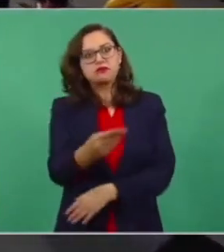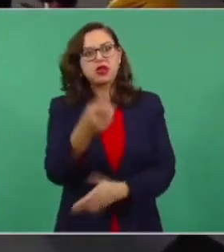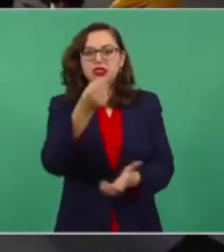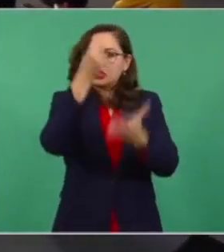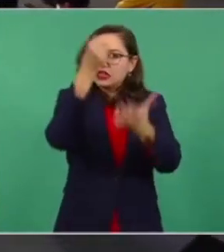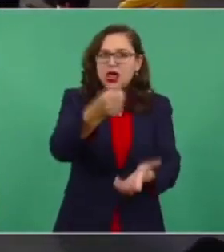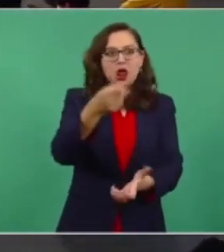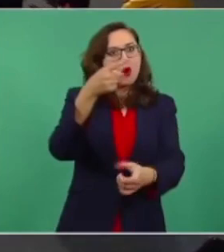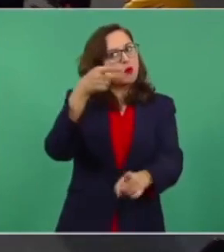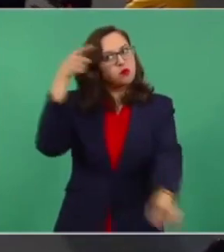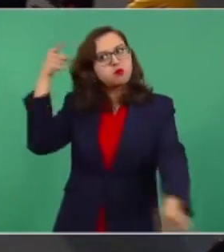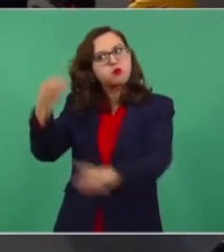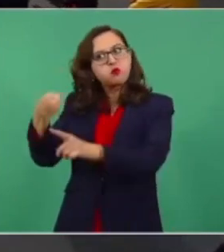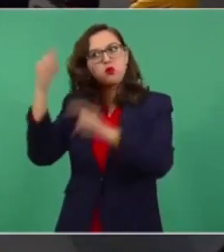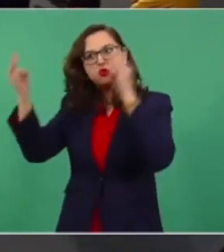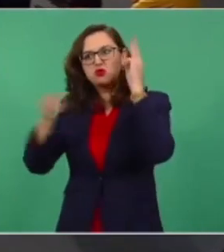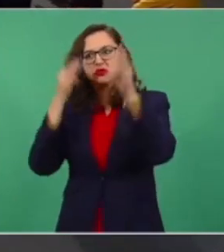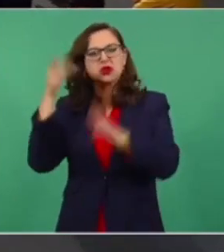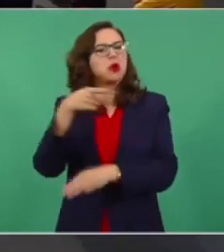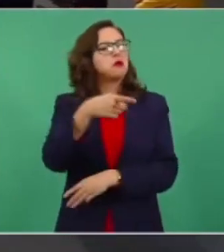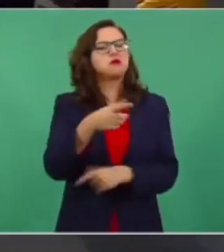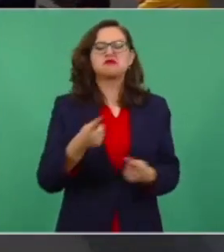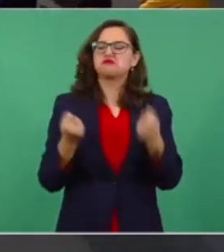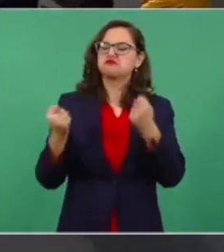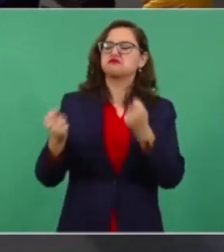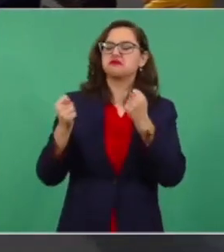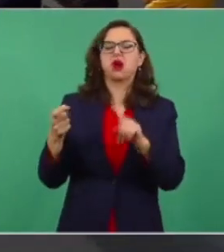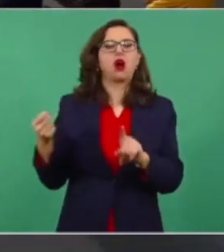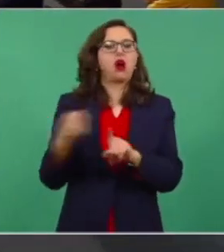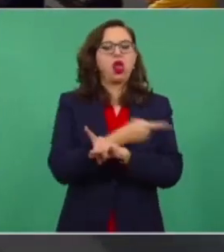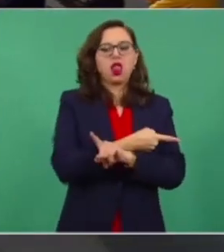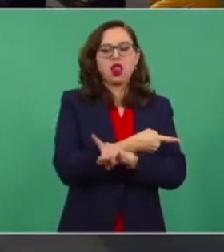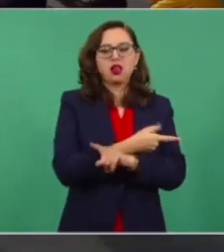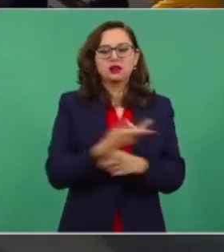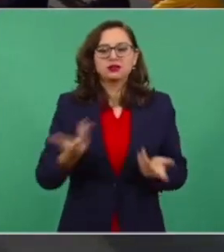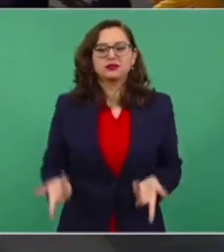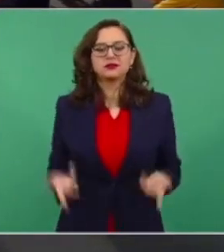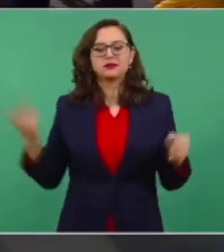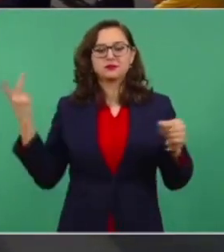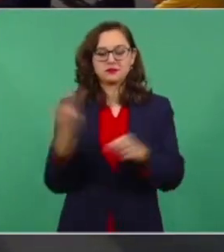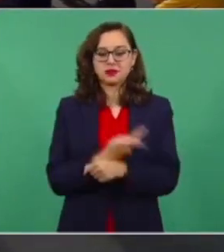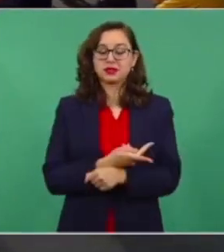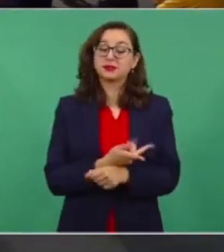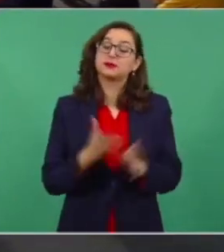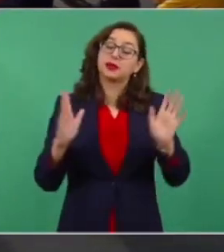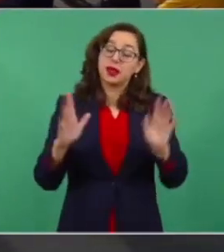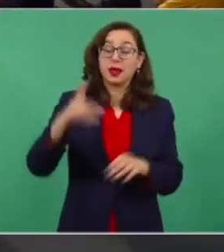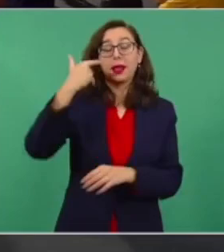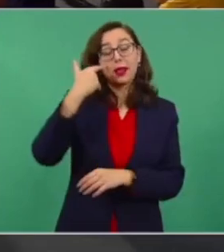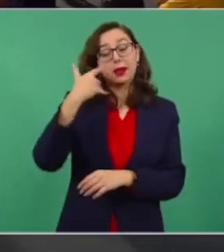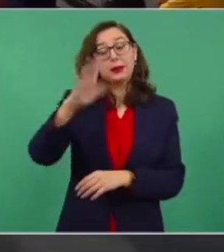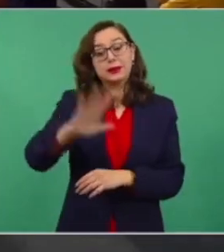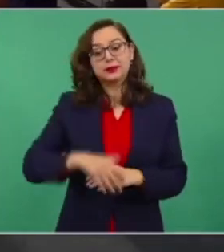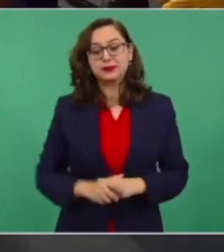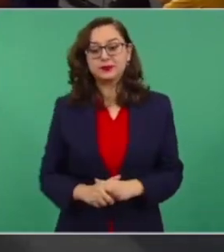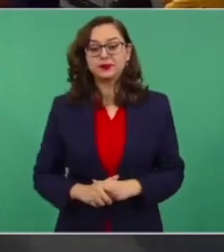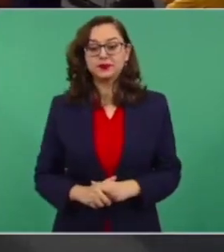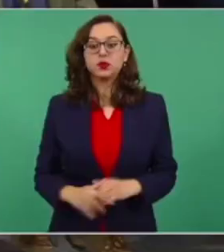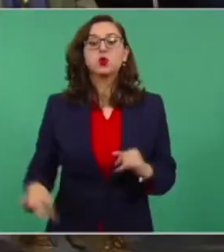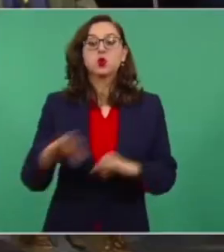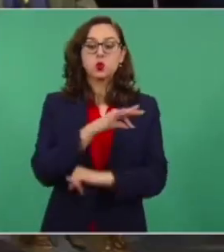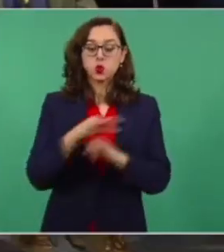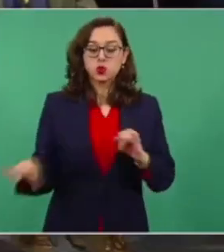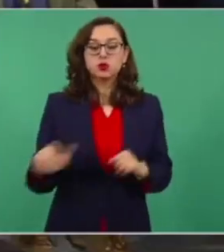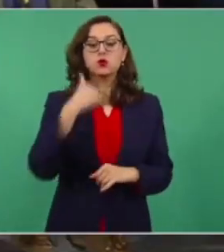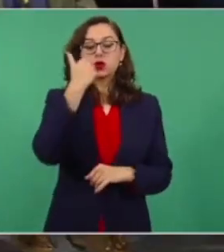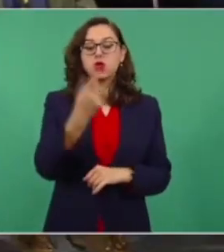recursos y a veces no entiende, ¿no? Pero bueno, vamos a ver qué sucede y aquí estaremos. Finalmente, también comentarle